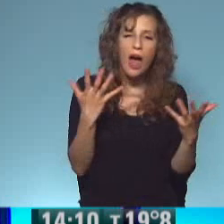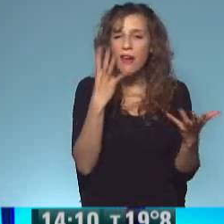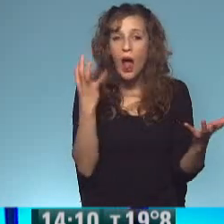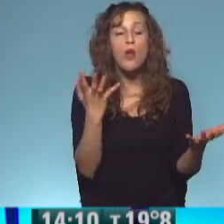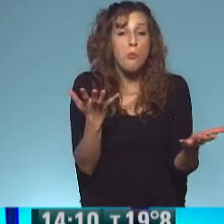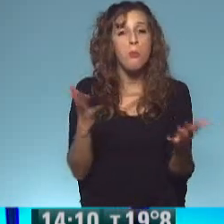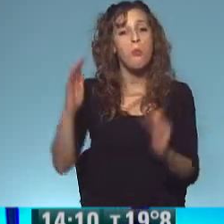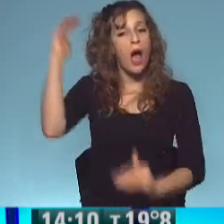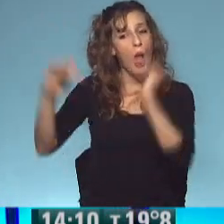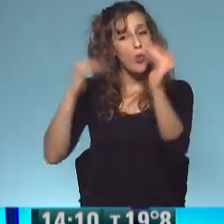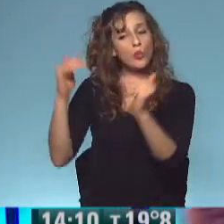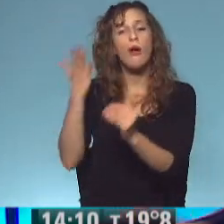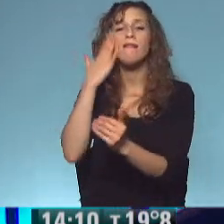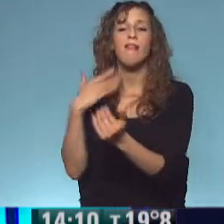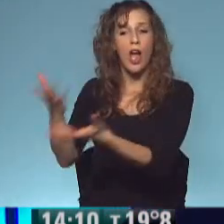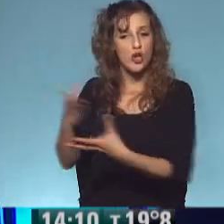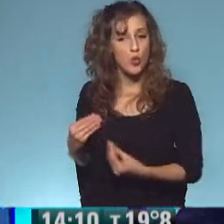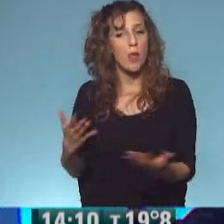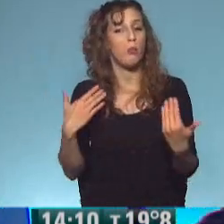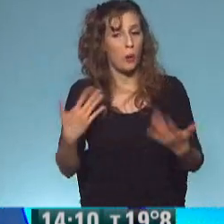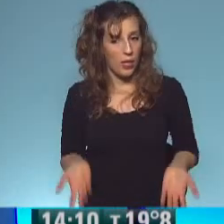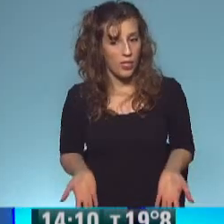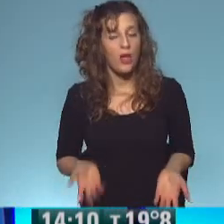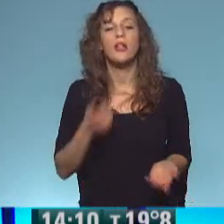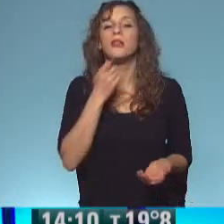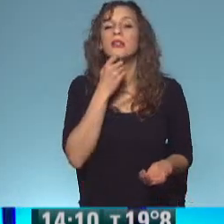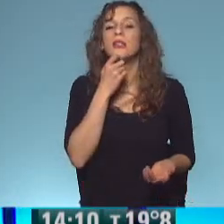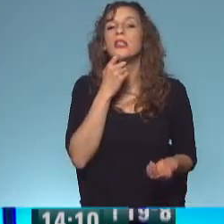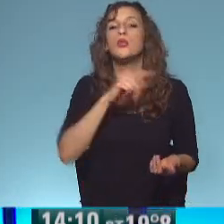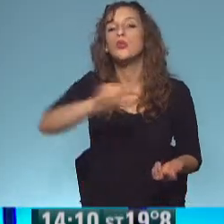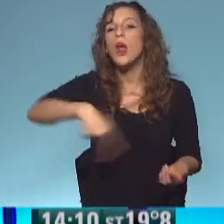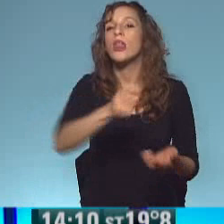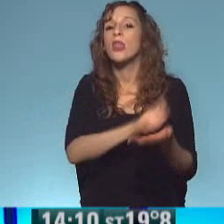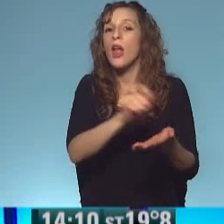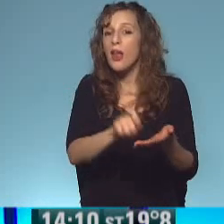todas las tareas que vamos a hacer acá las pueden buscar en internet en